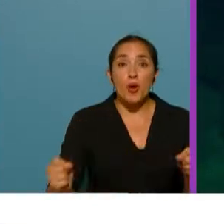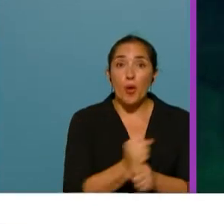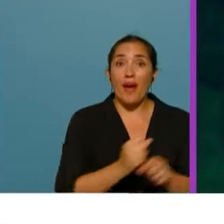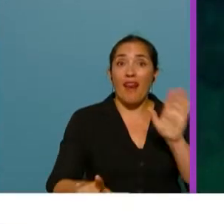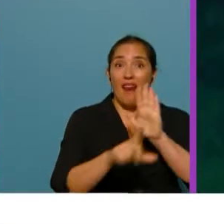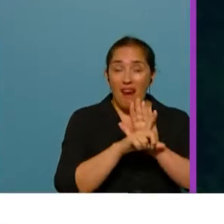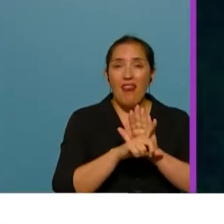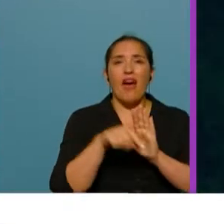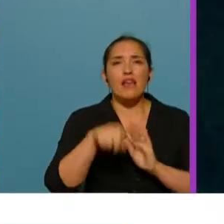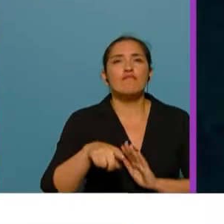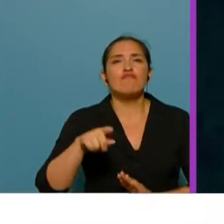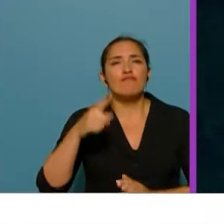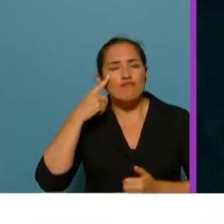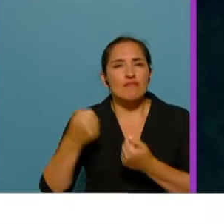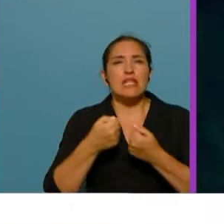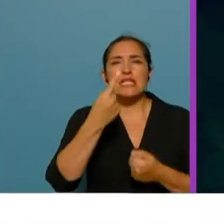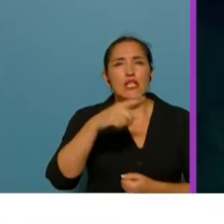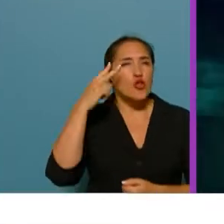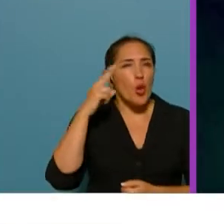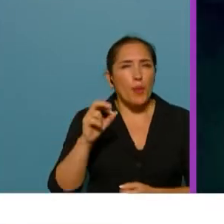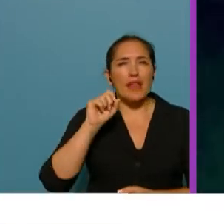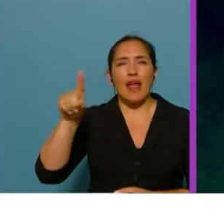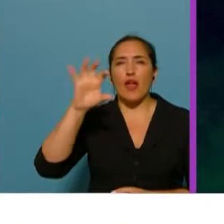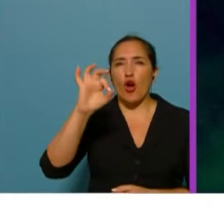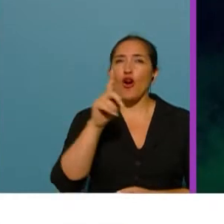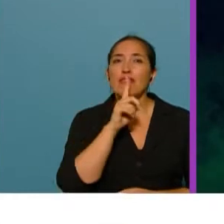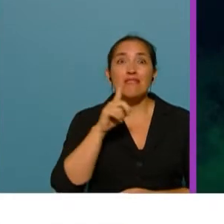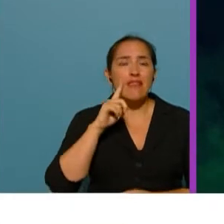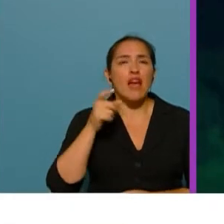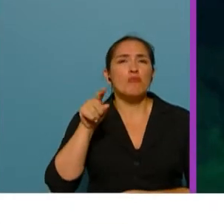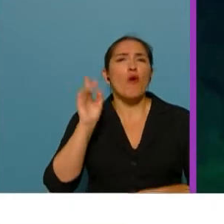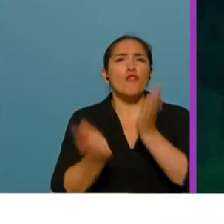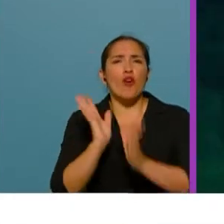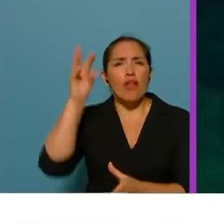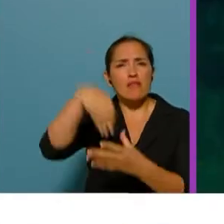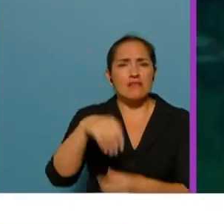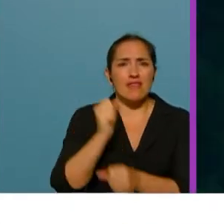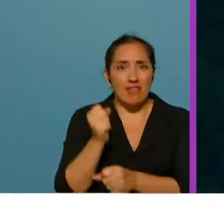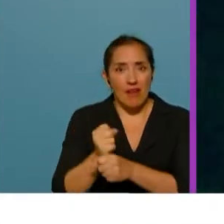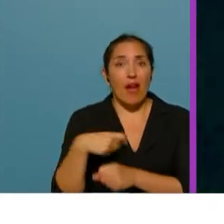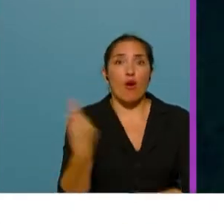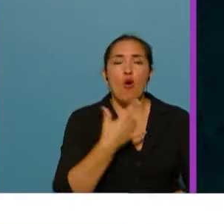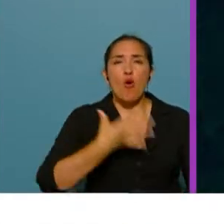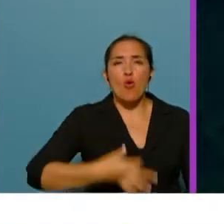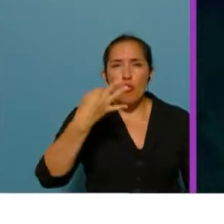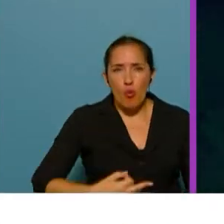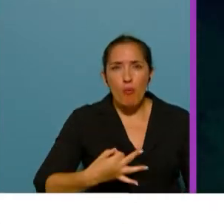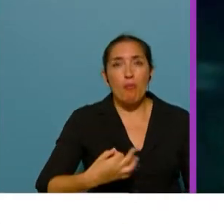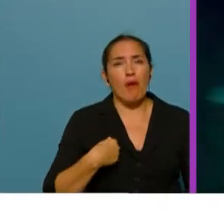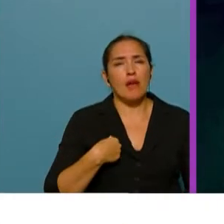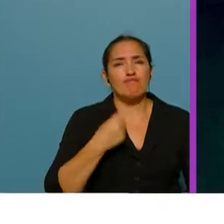la ratificación del Convenio 190 de la OIT contra la violencia laboral. Cumpliendo con la palabra que